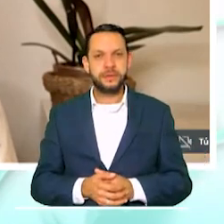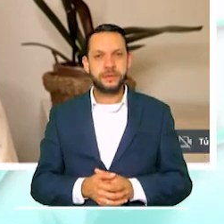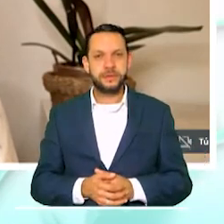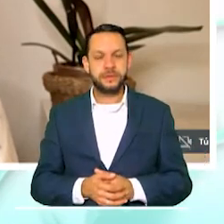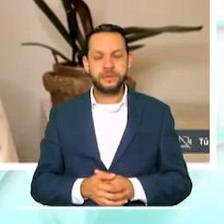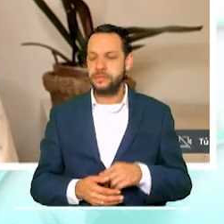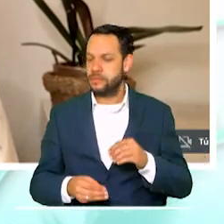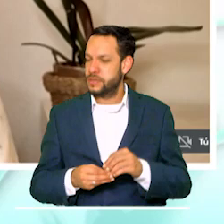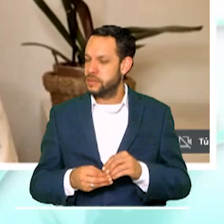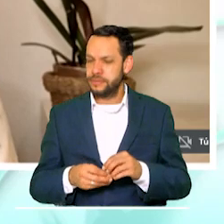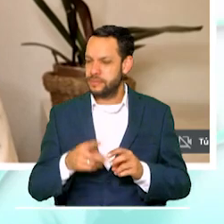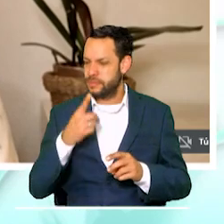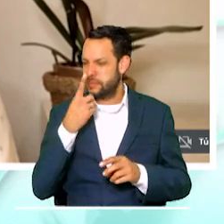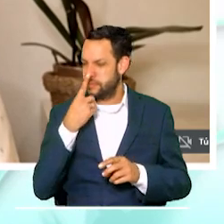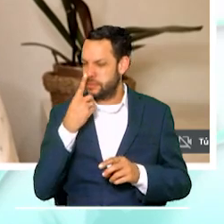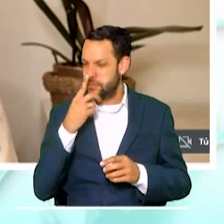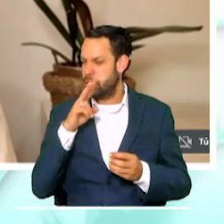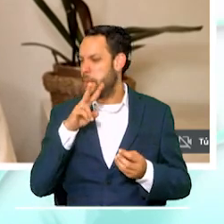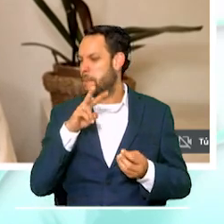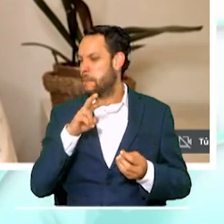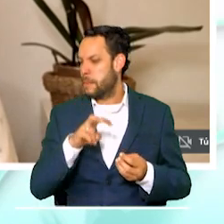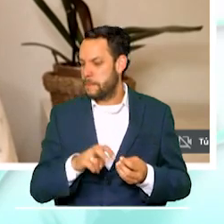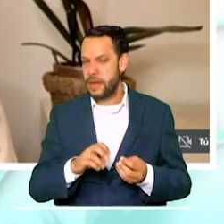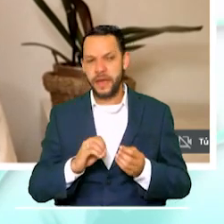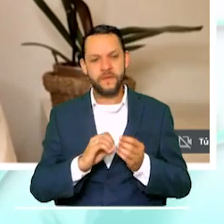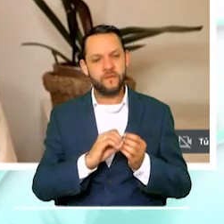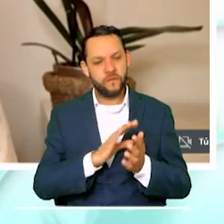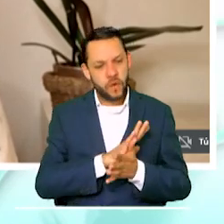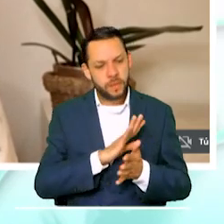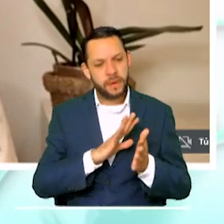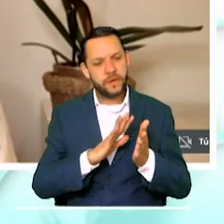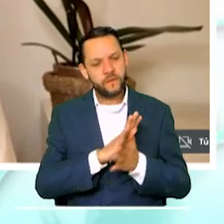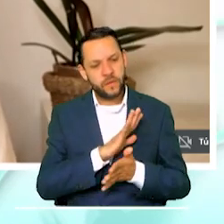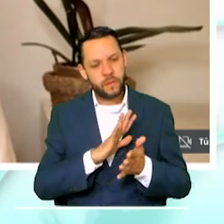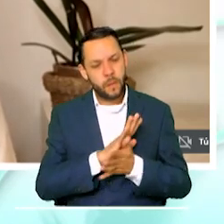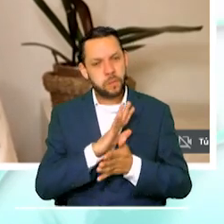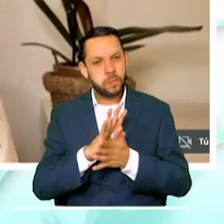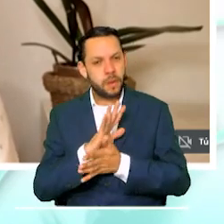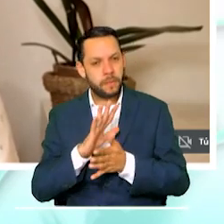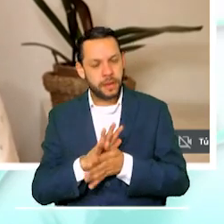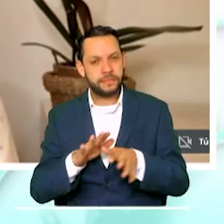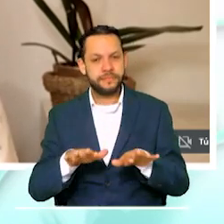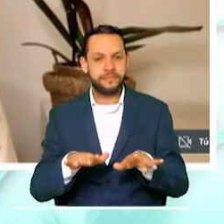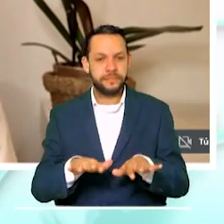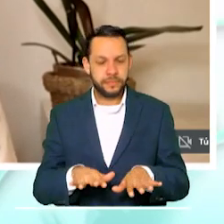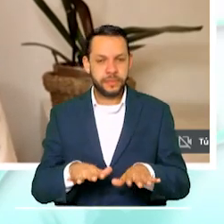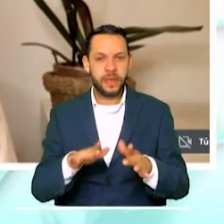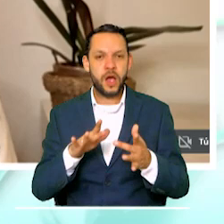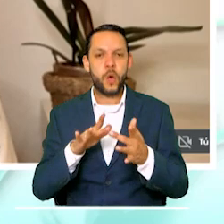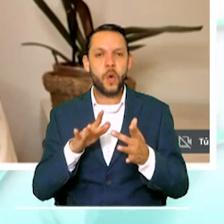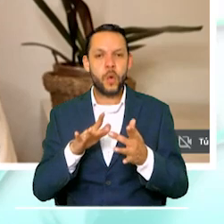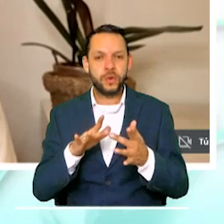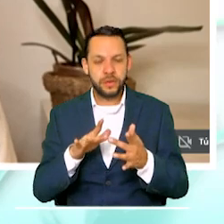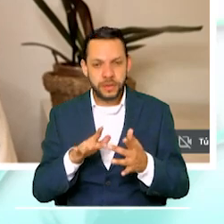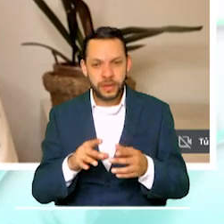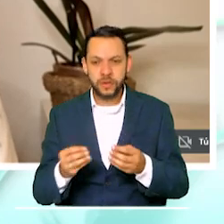Y con curiosidad obtengan más información acerca de sus pies. El contacto de las